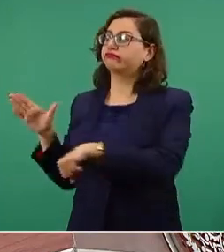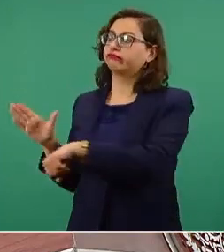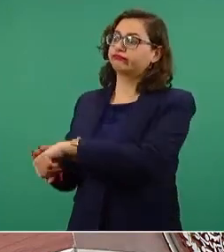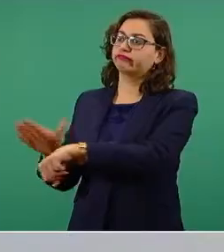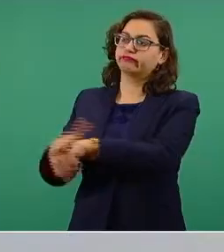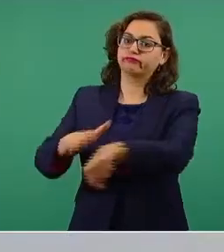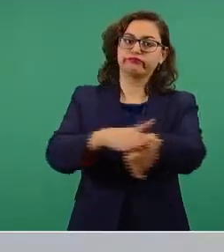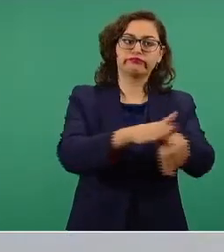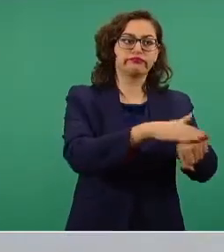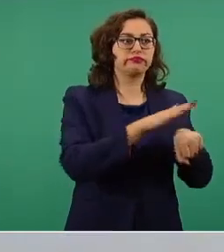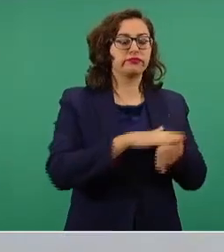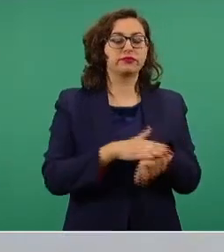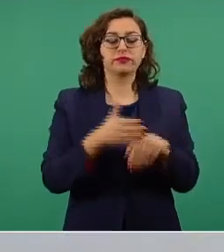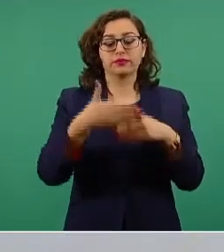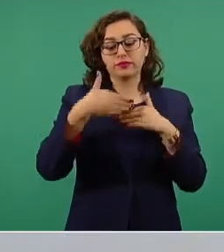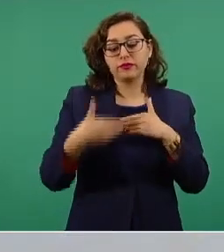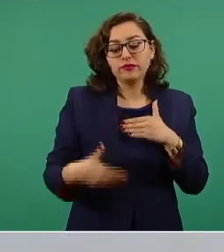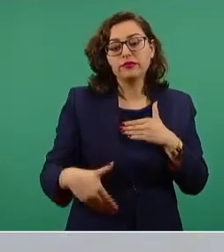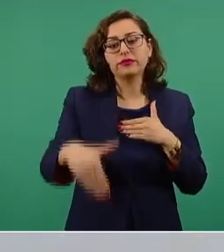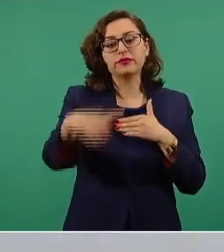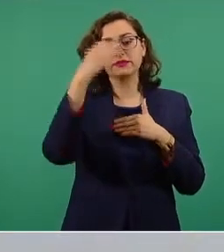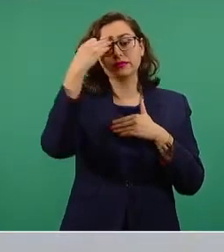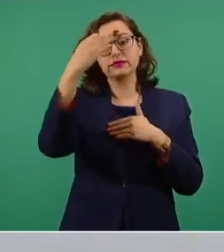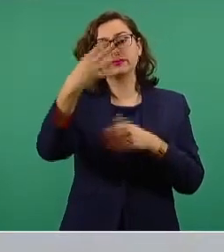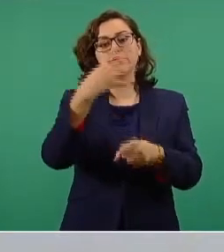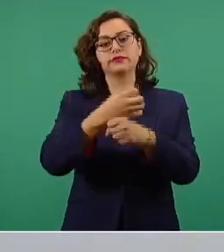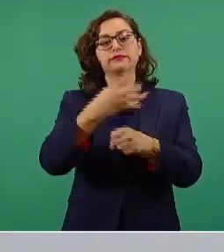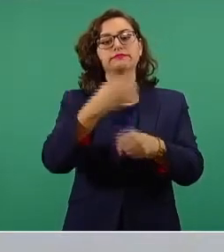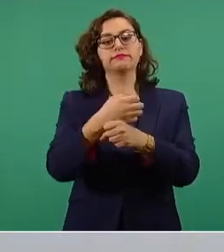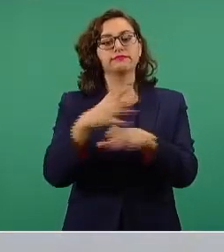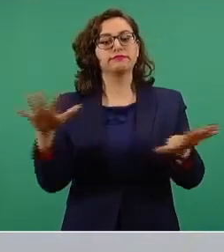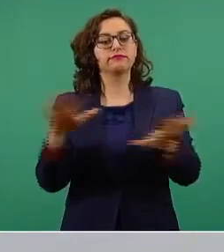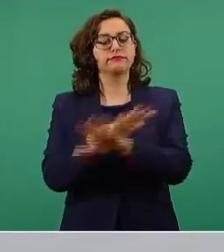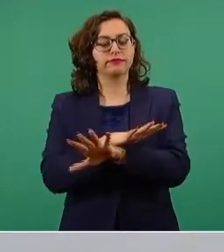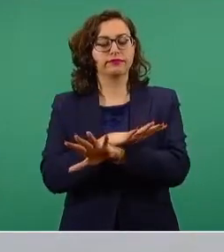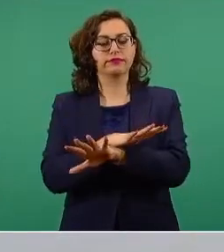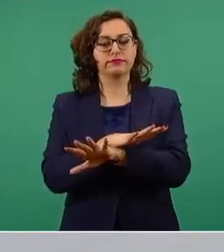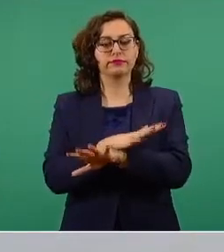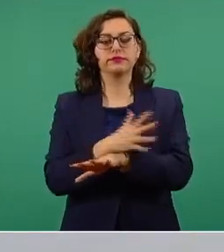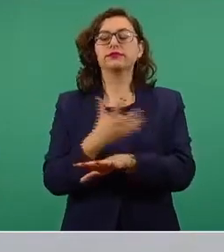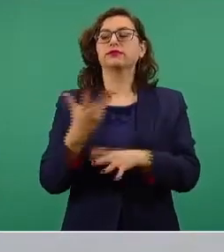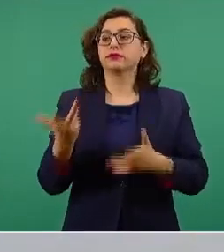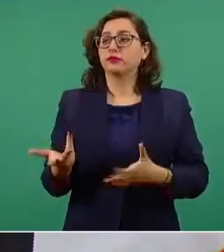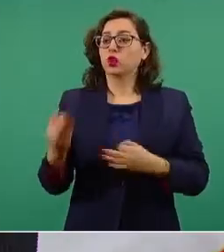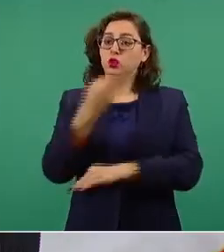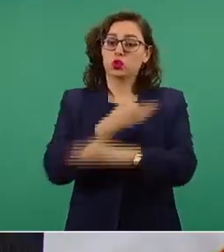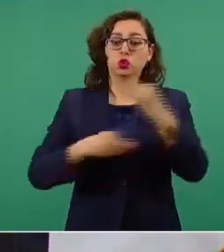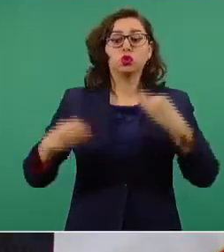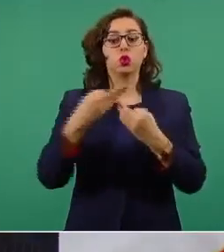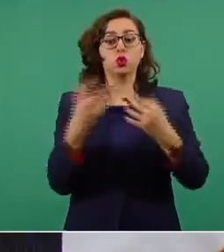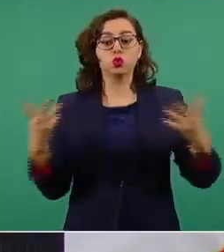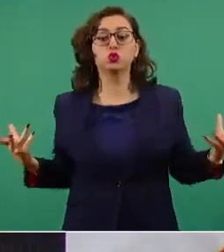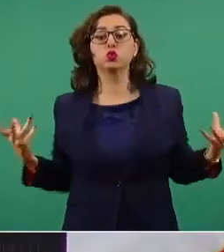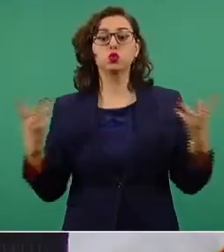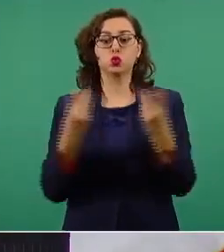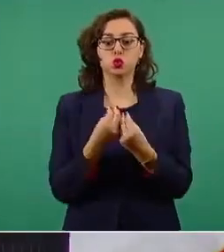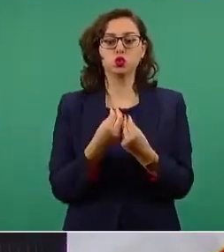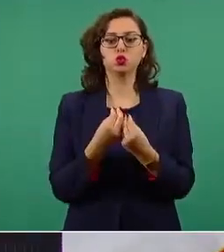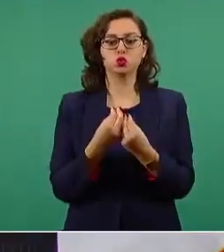en la actual etapa de la Cuarta Transformación, a construir entre todos y todas